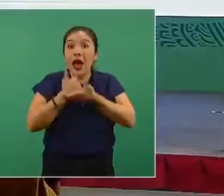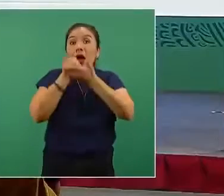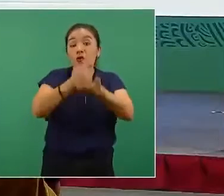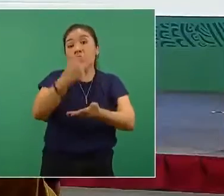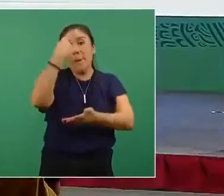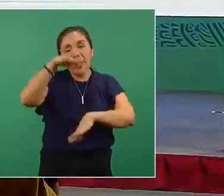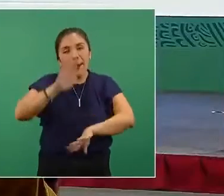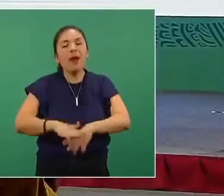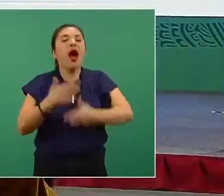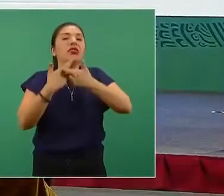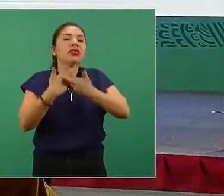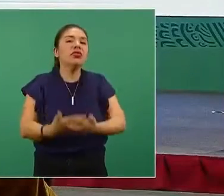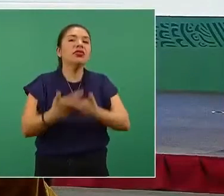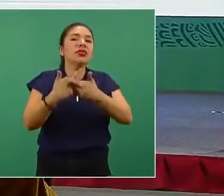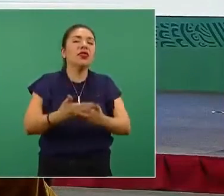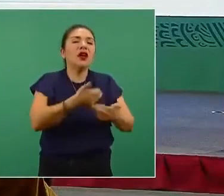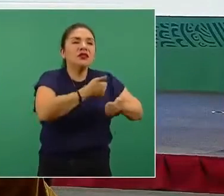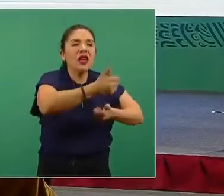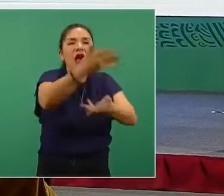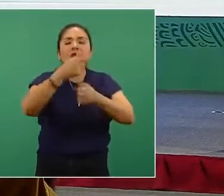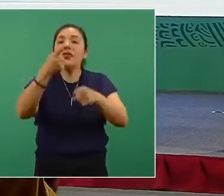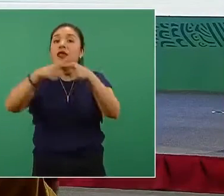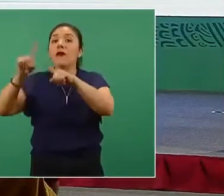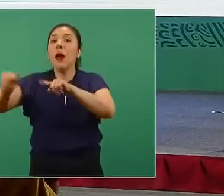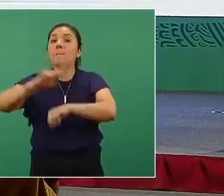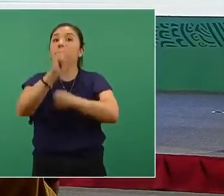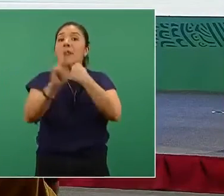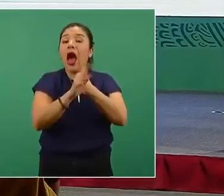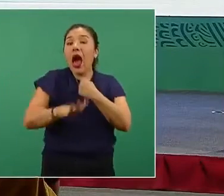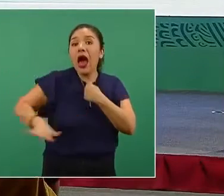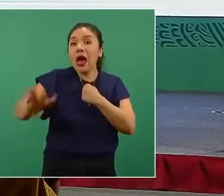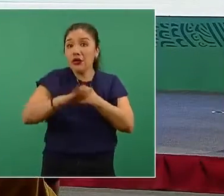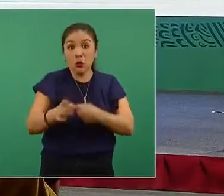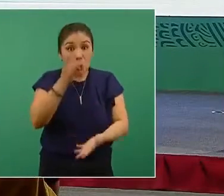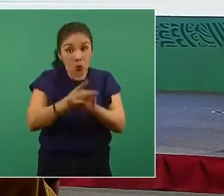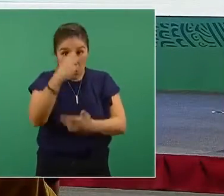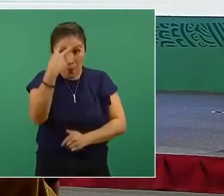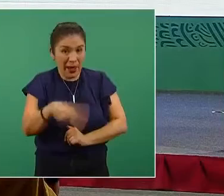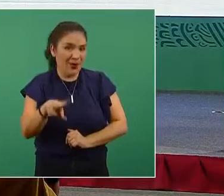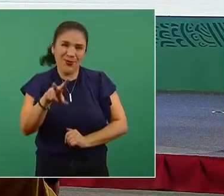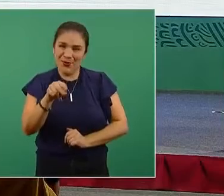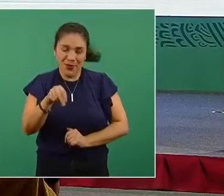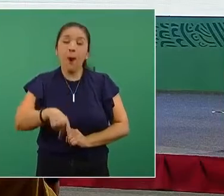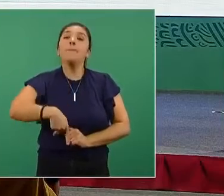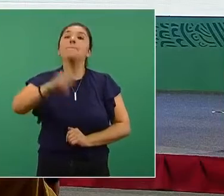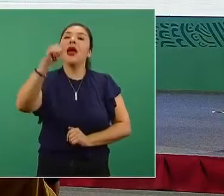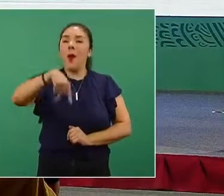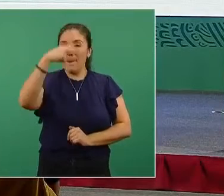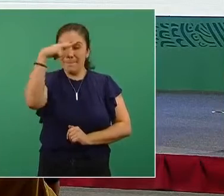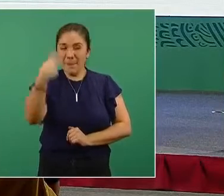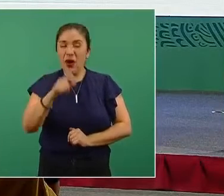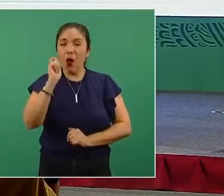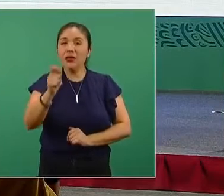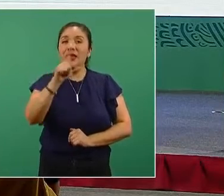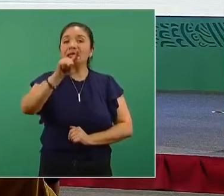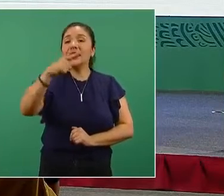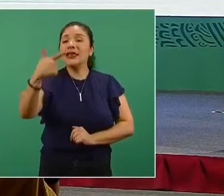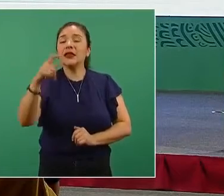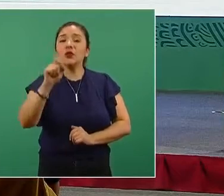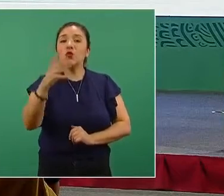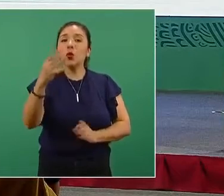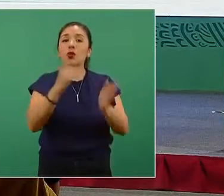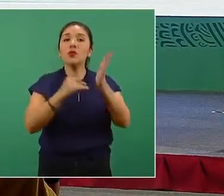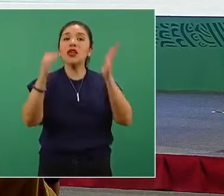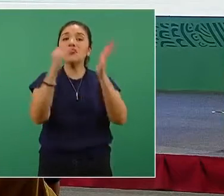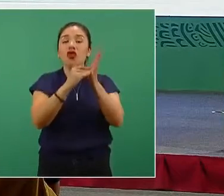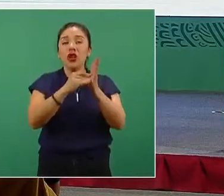el abastecimiento de varios países en la región, no solamente en México. Pero en México, las 77.4 millones de